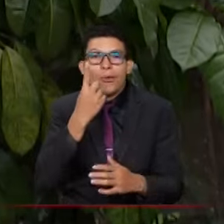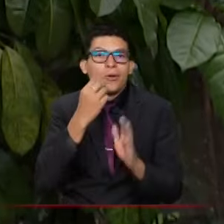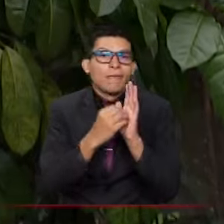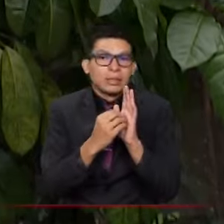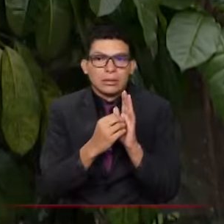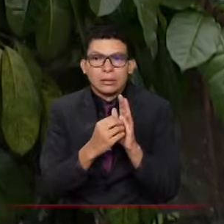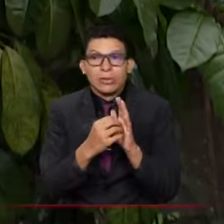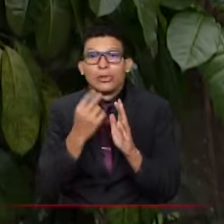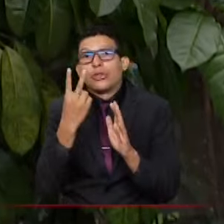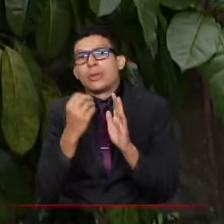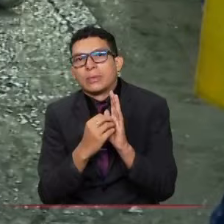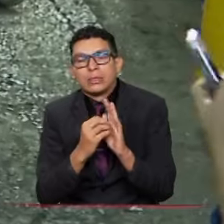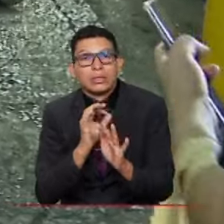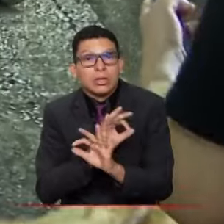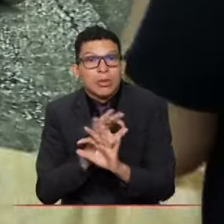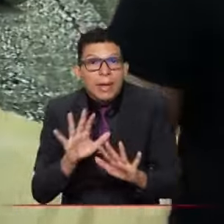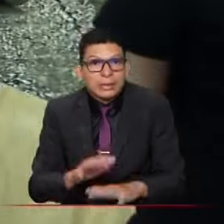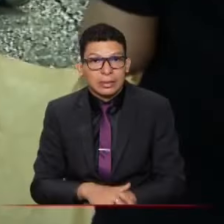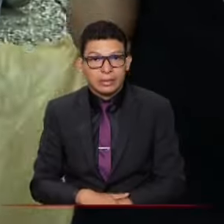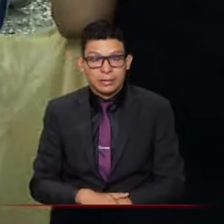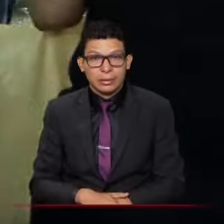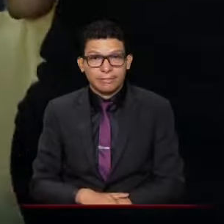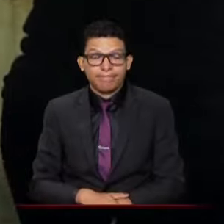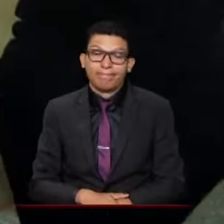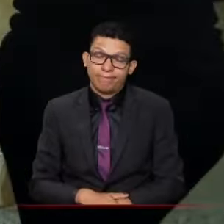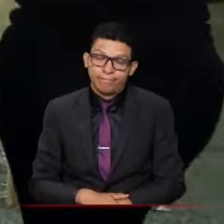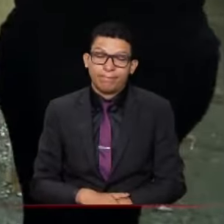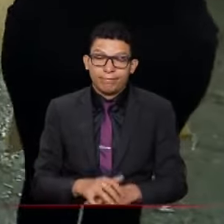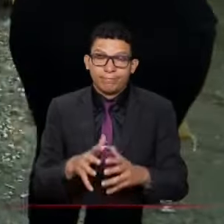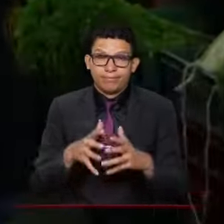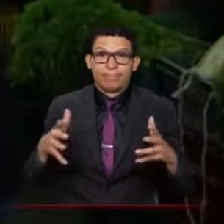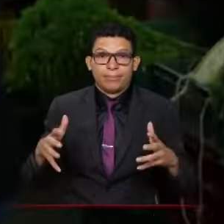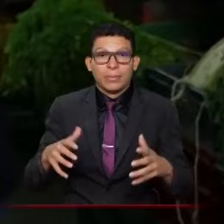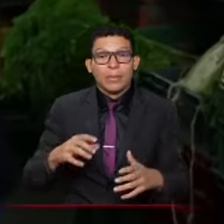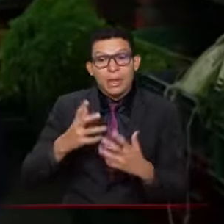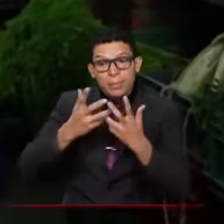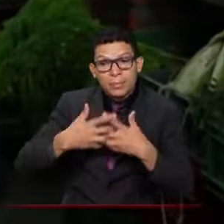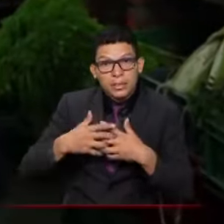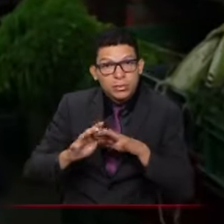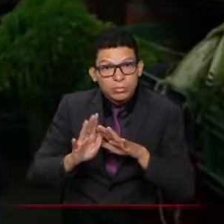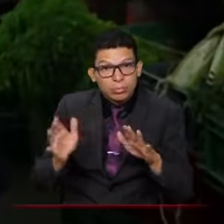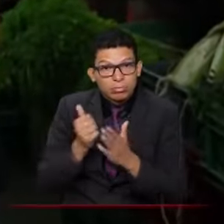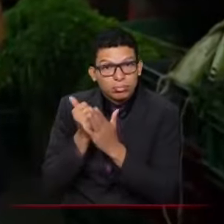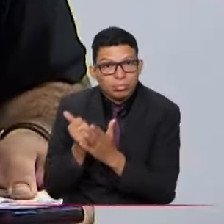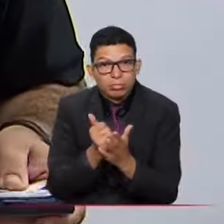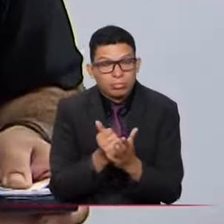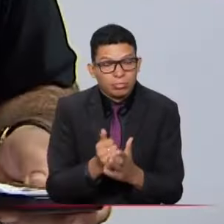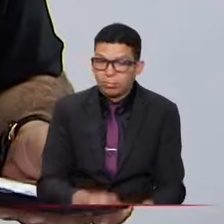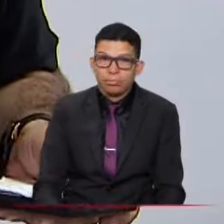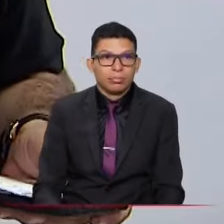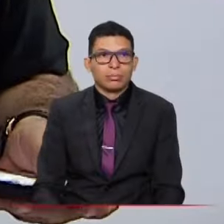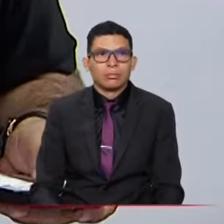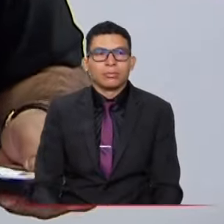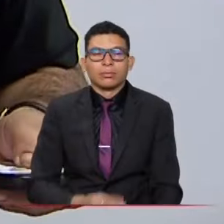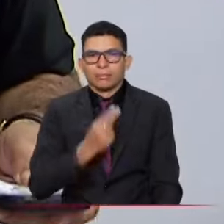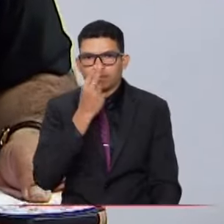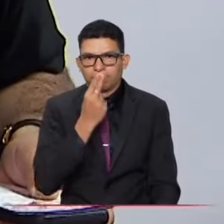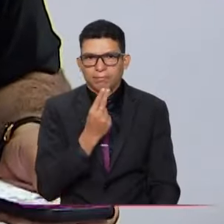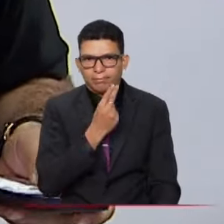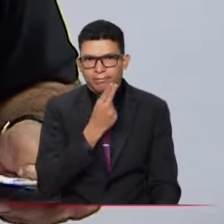al día, o sea que la necesidad es inmensa. Pero no solo los empresarios están llamados a ayudar. El compromiso es